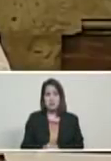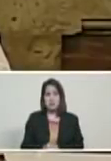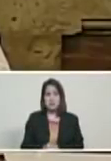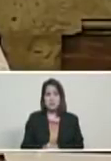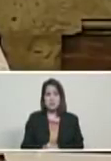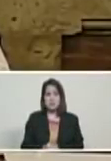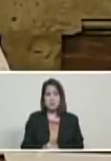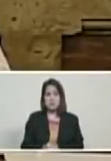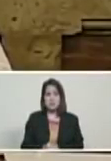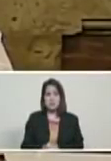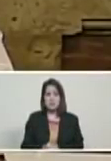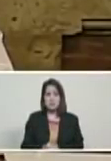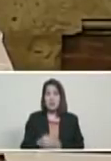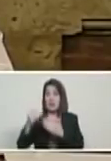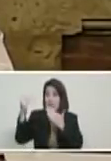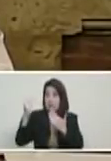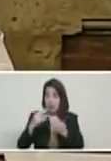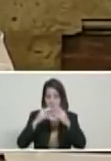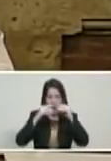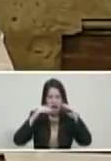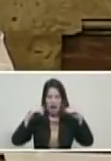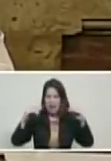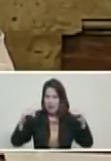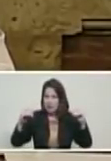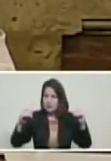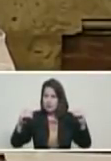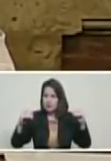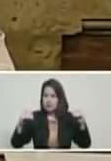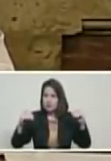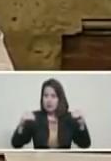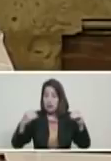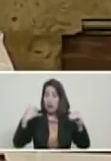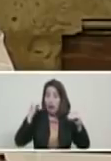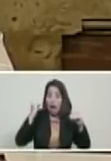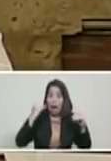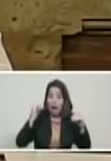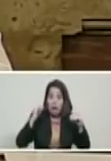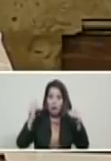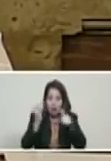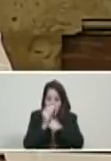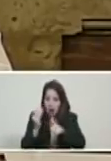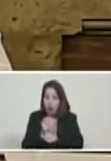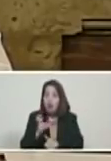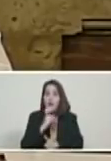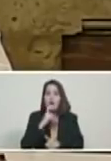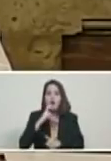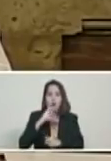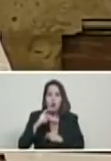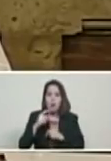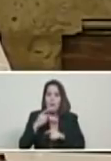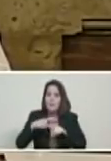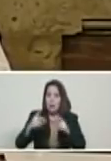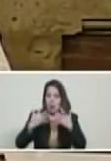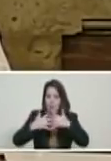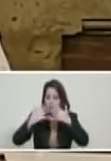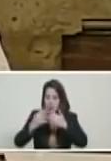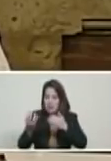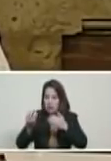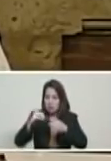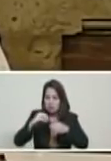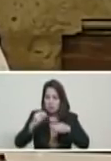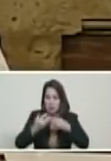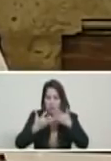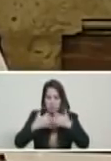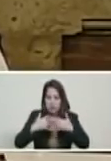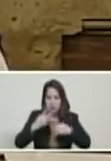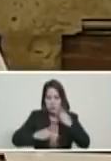Nosotros traemos aquí las arenas con el oro y con los procesos avanzados se